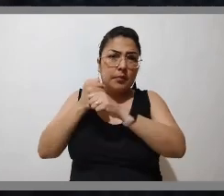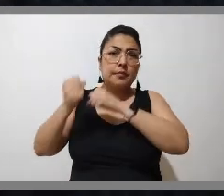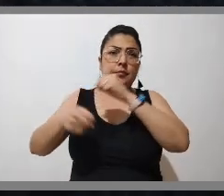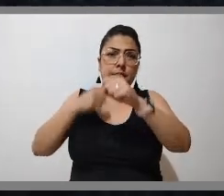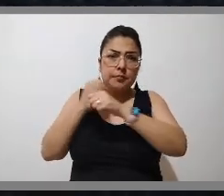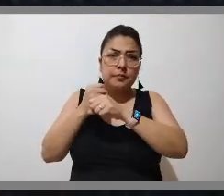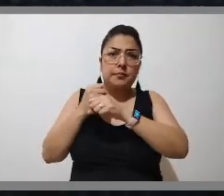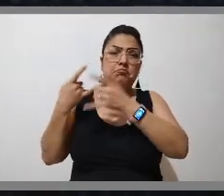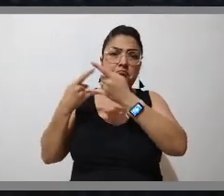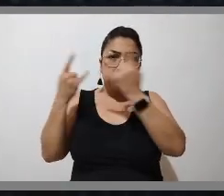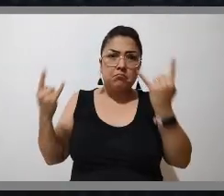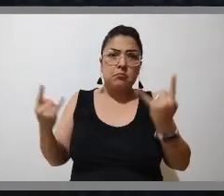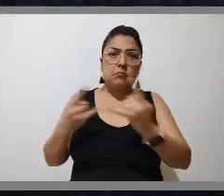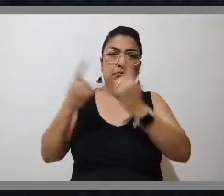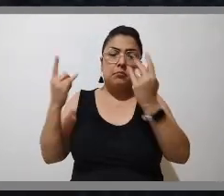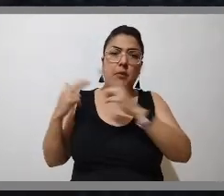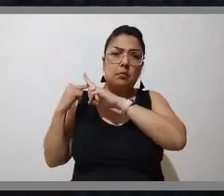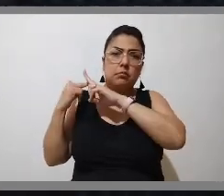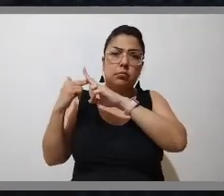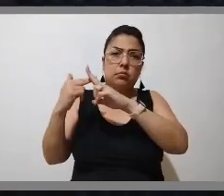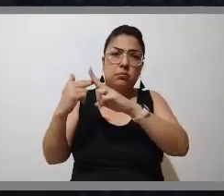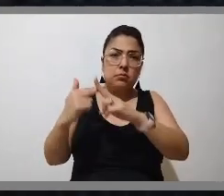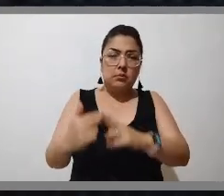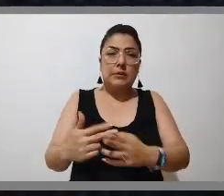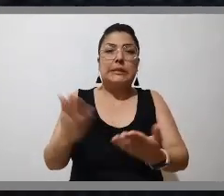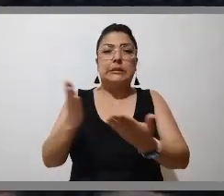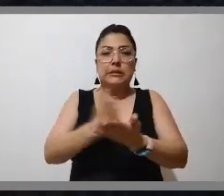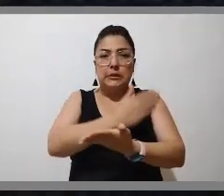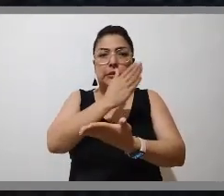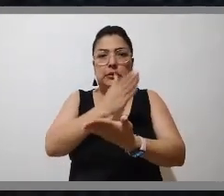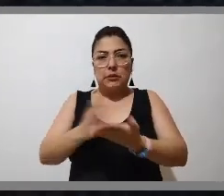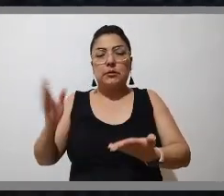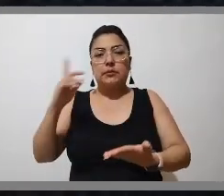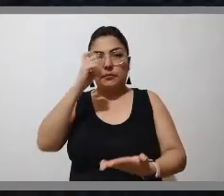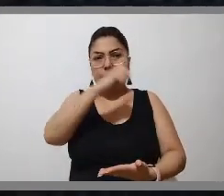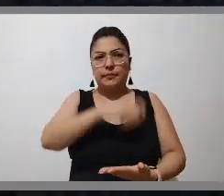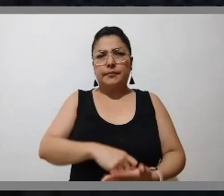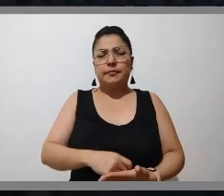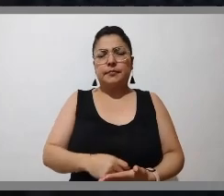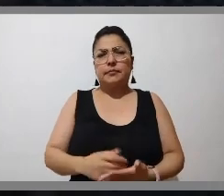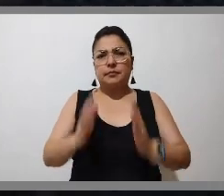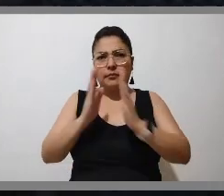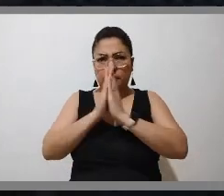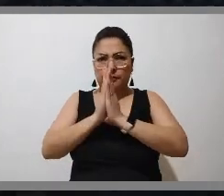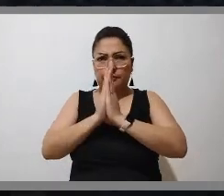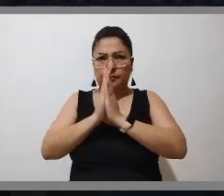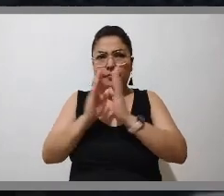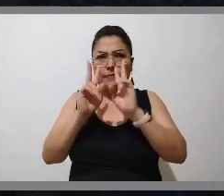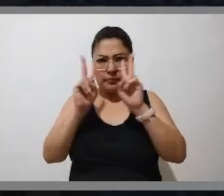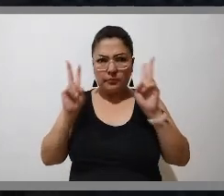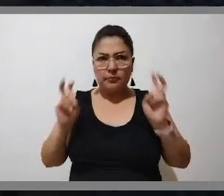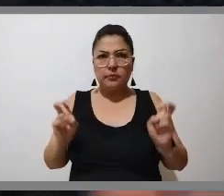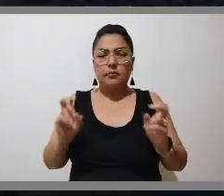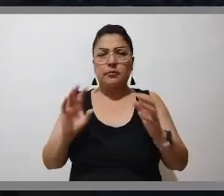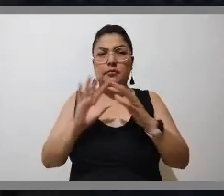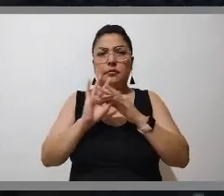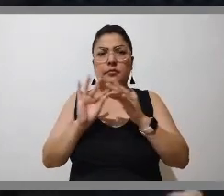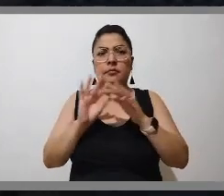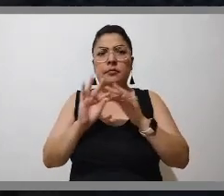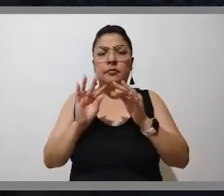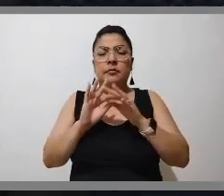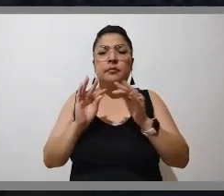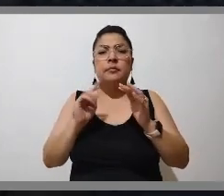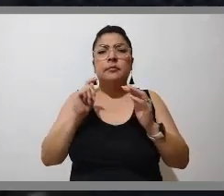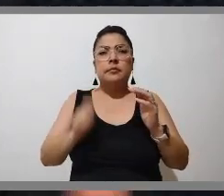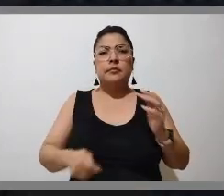largo de la historia de la humanidad entre las mujeres y hombres. Y hablando del tema, ¿nos podría explicar un poco de los conceptos